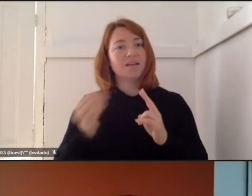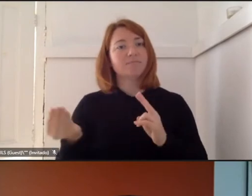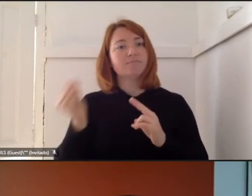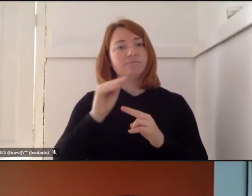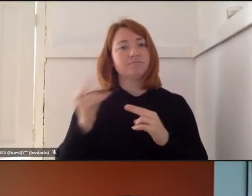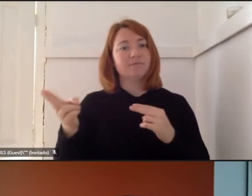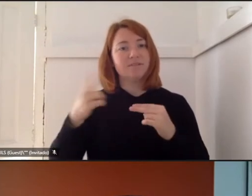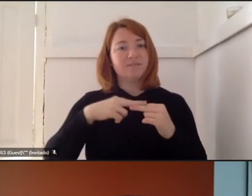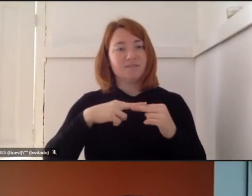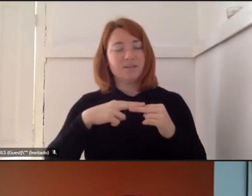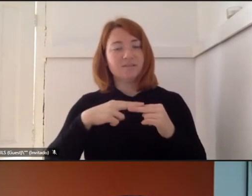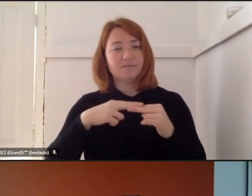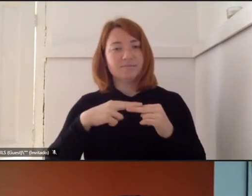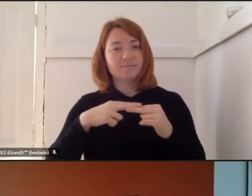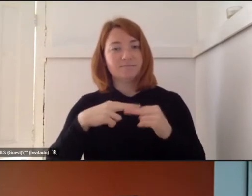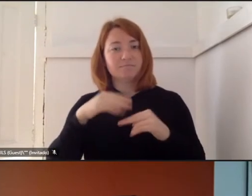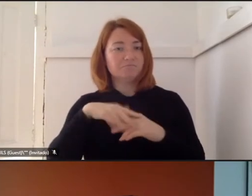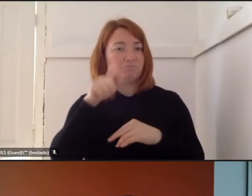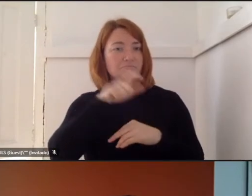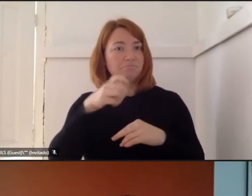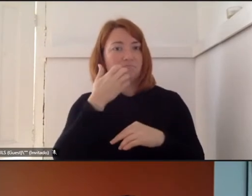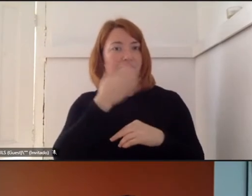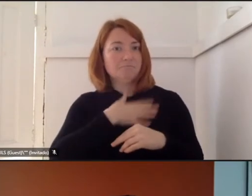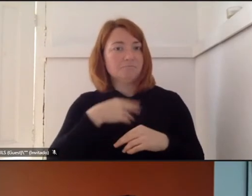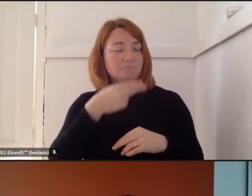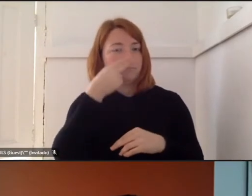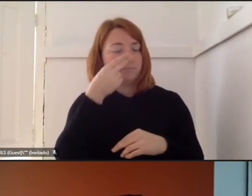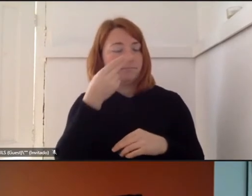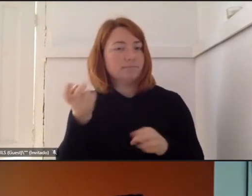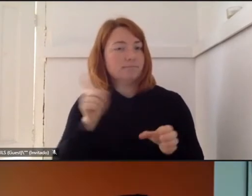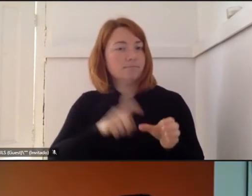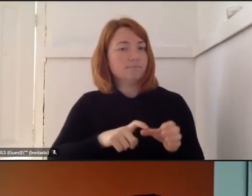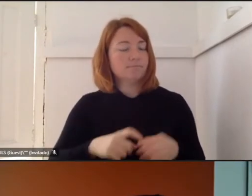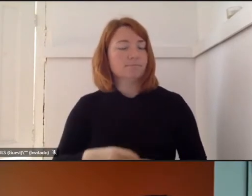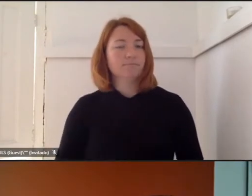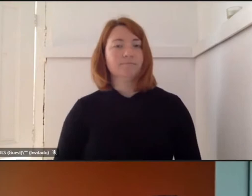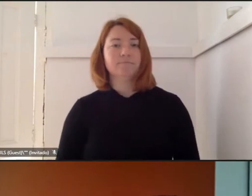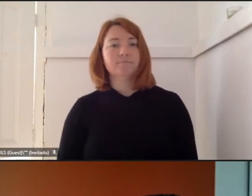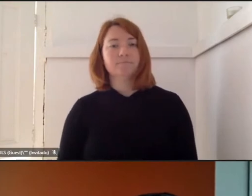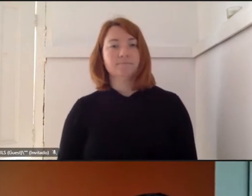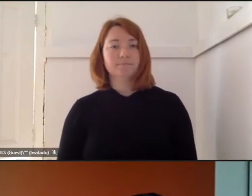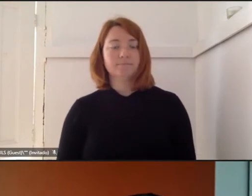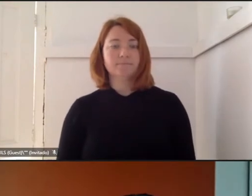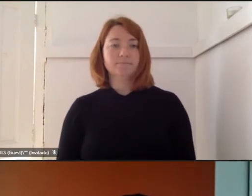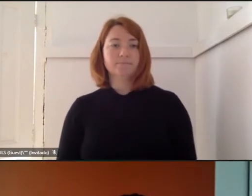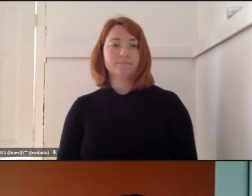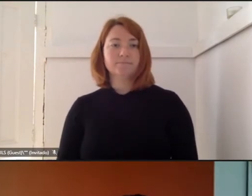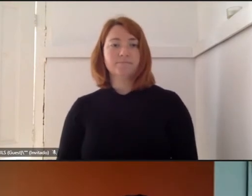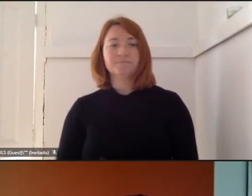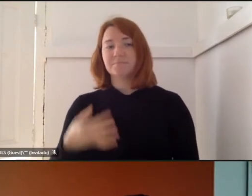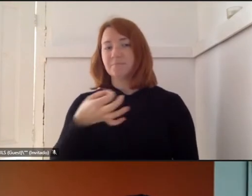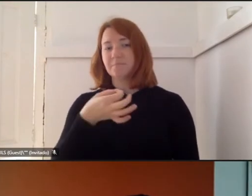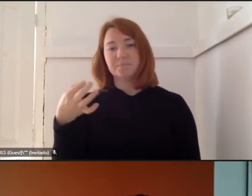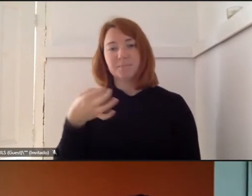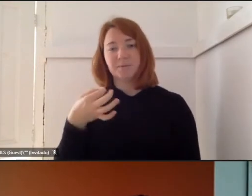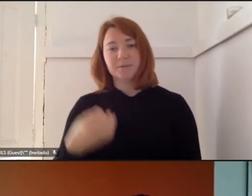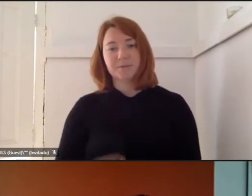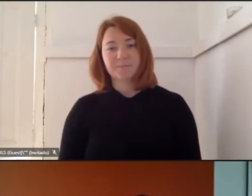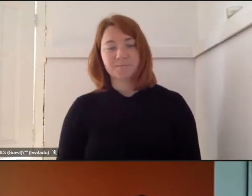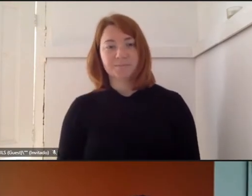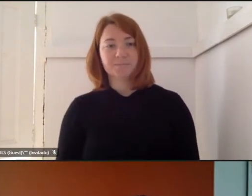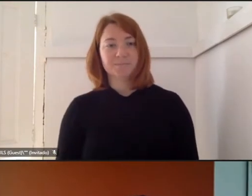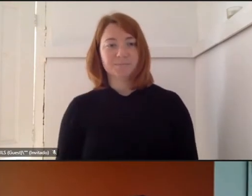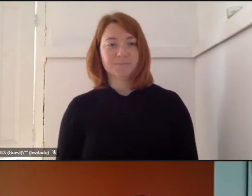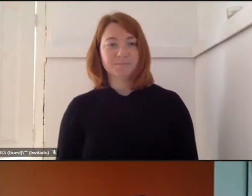para que puedan linkarlo todas las personas que tengan interés, ¿eh? Vale, ya, perfecto. Creo que eso es.